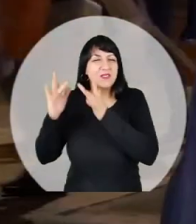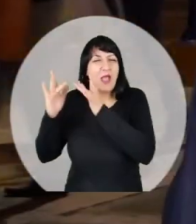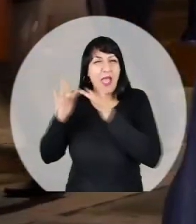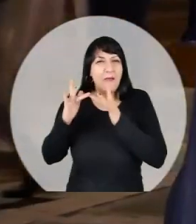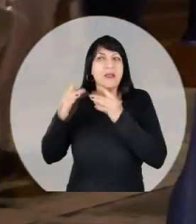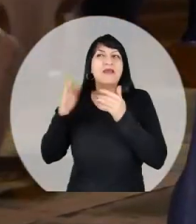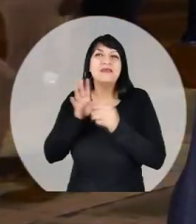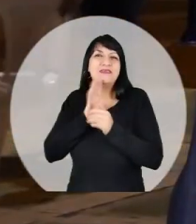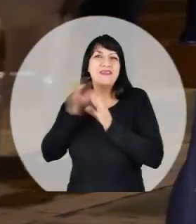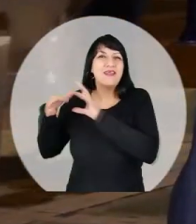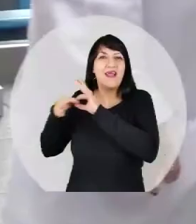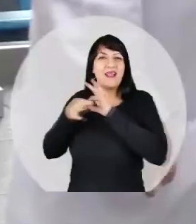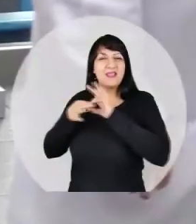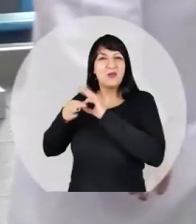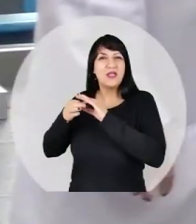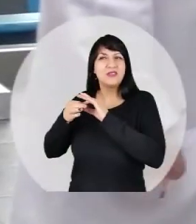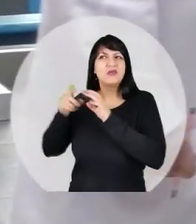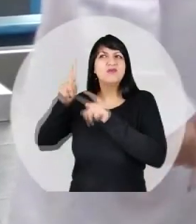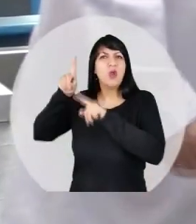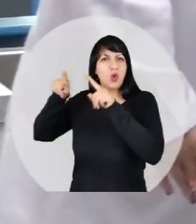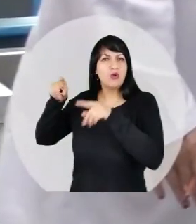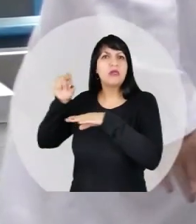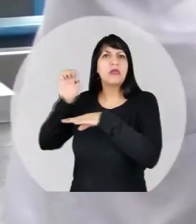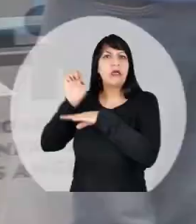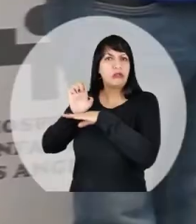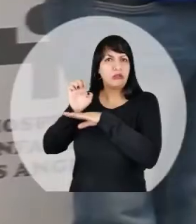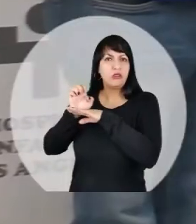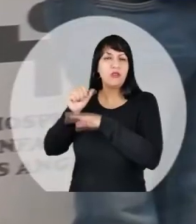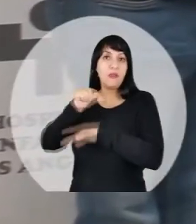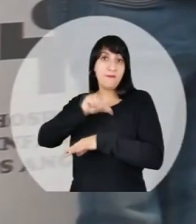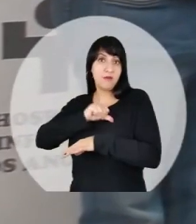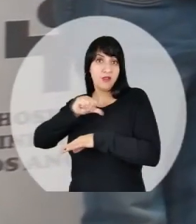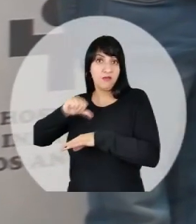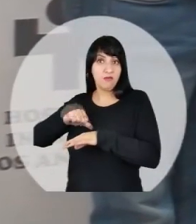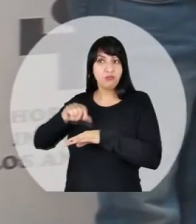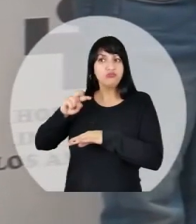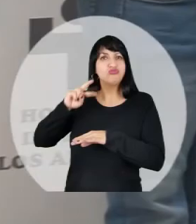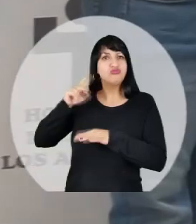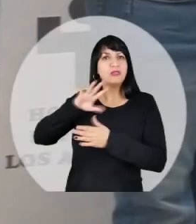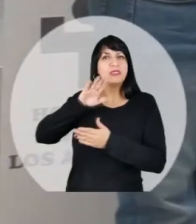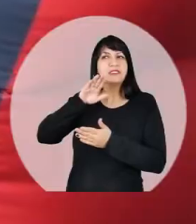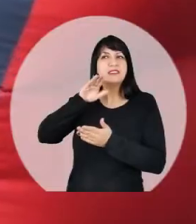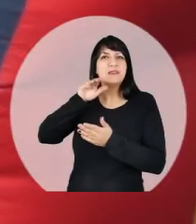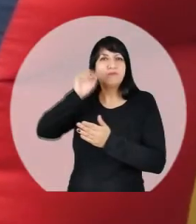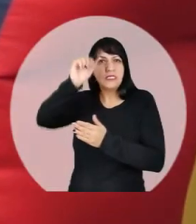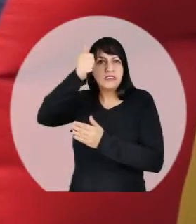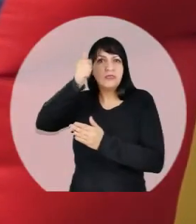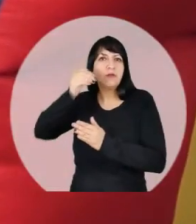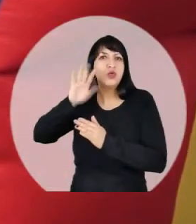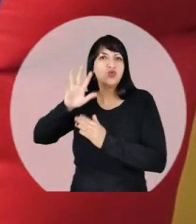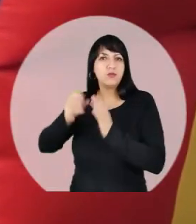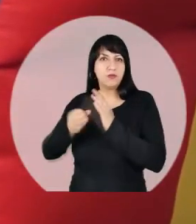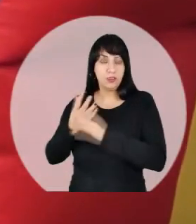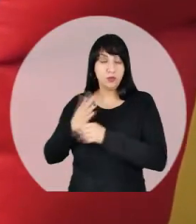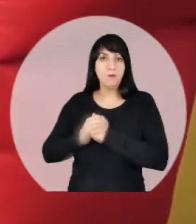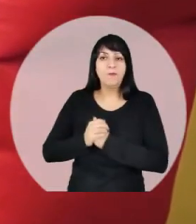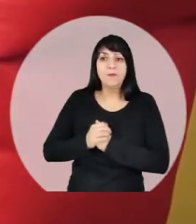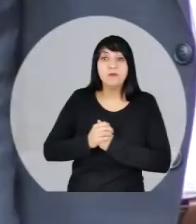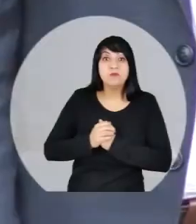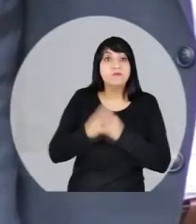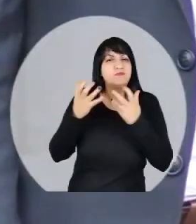en una articulación y una alianza con la empresa privada y las empresas descentralizadas del municipio,